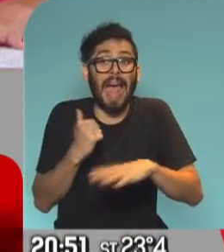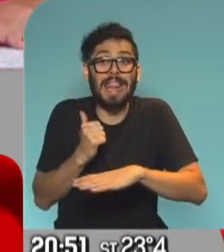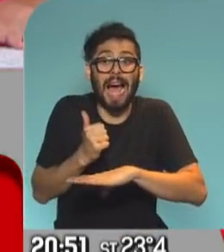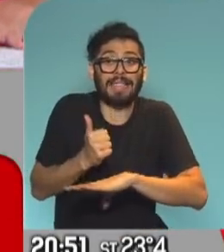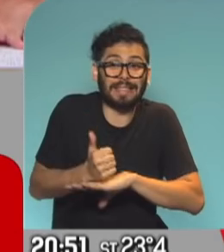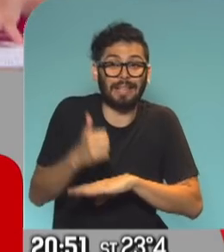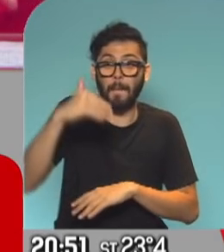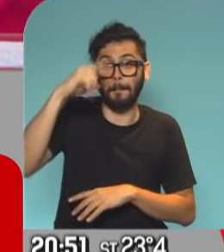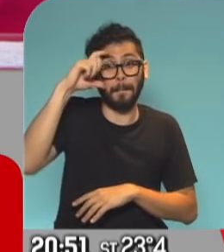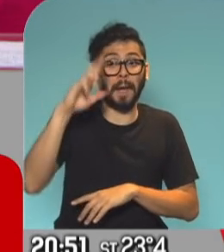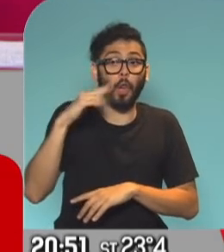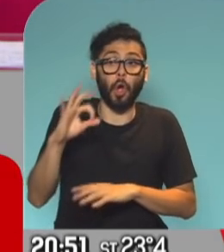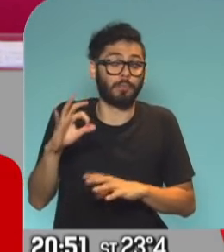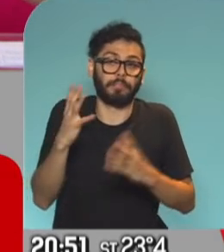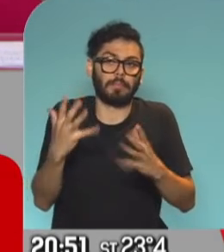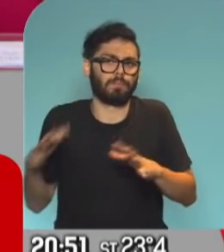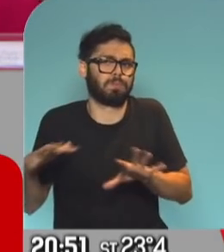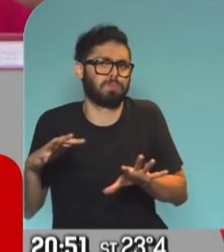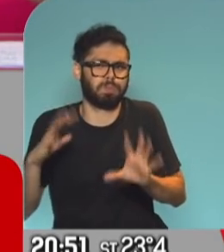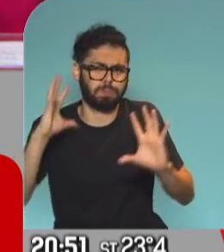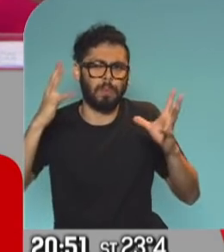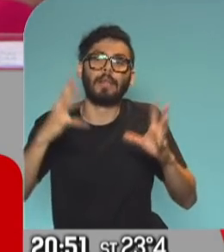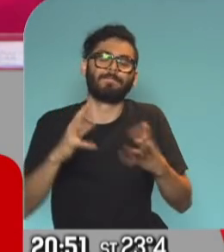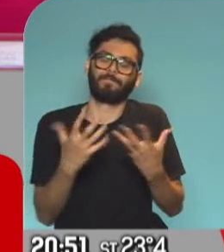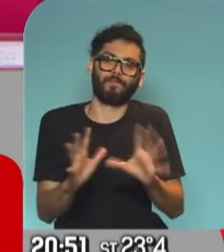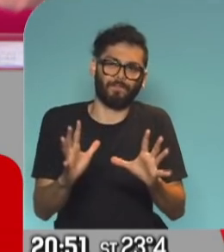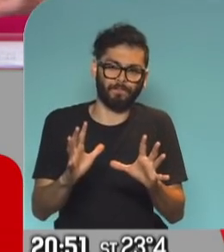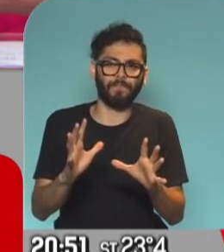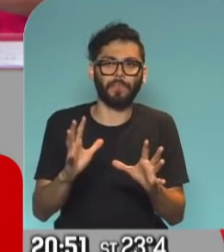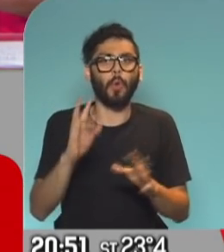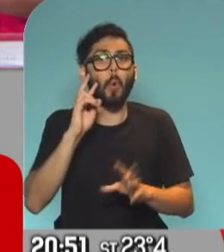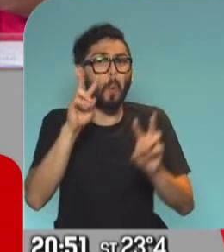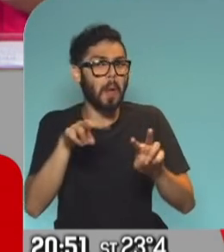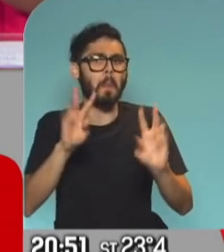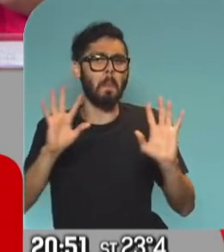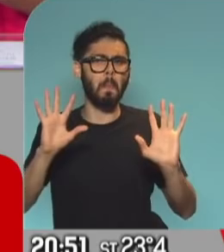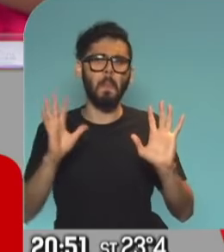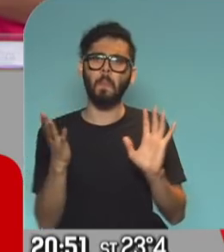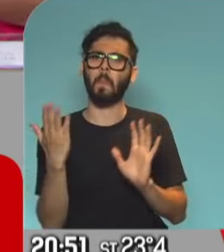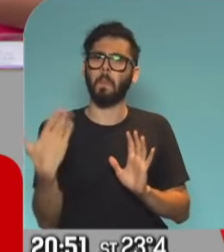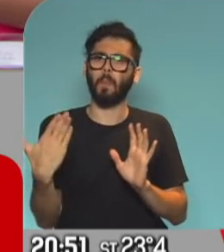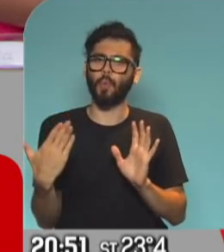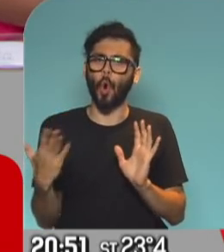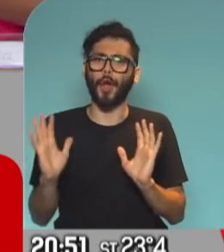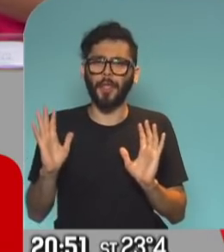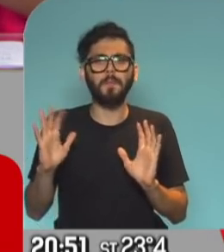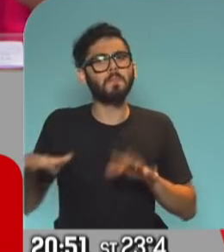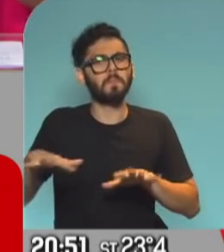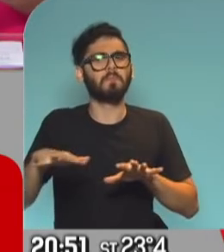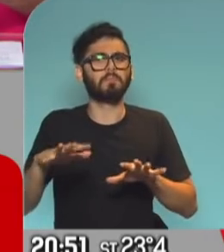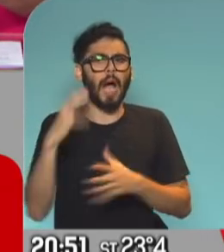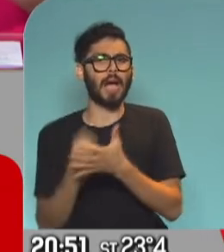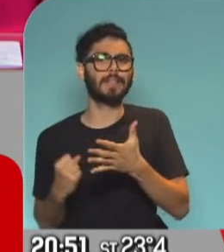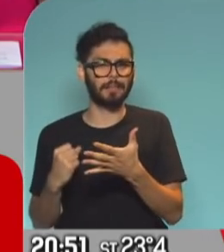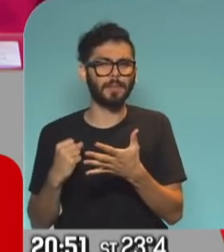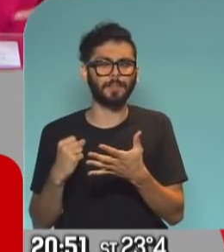Manuel Merino, y eso ha llevado un poco de calma, es decir, lo ven con legitimidad en ese cargo. Ahora, la pregunta que vos haces, Ariel, también tiene que